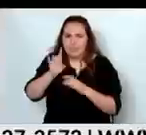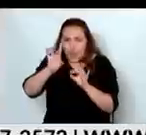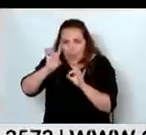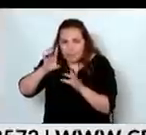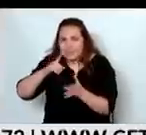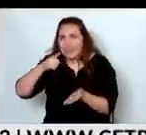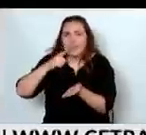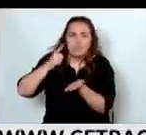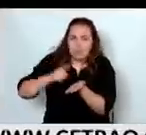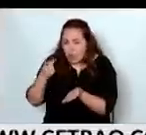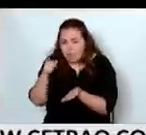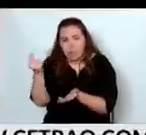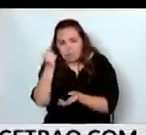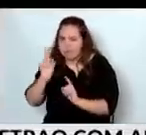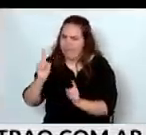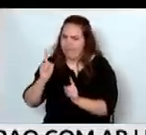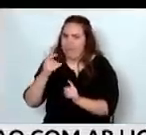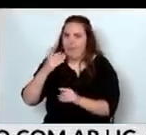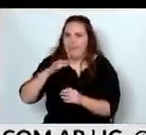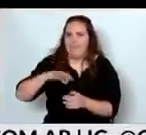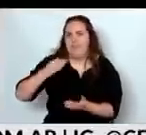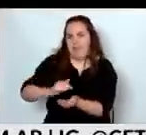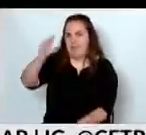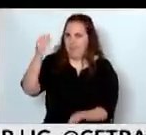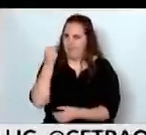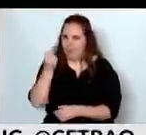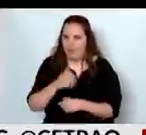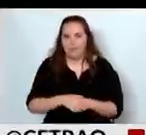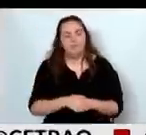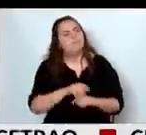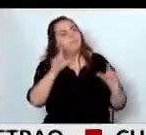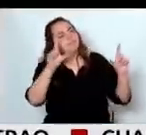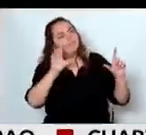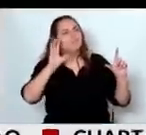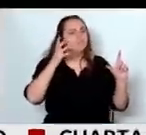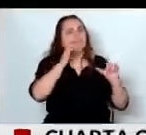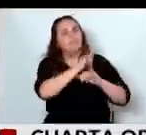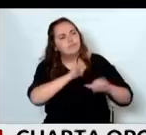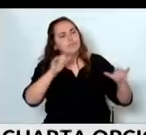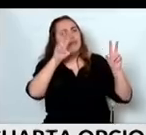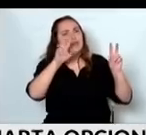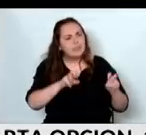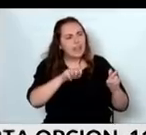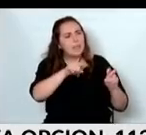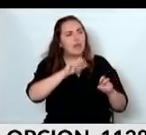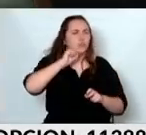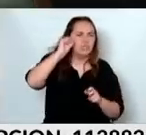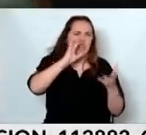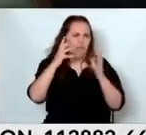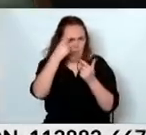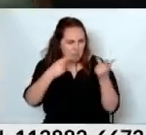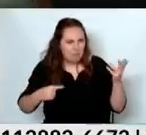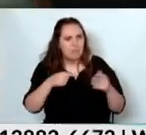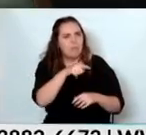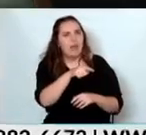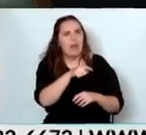sí. Me parece que lo único que toman ciertos medios de comunicación cuando hay un suicidio, a veces es ni tocar el tema, y a